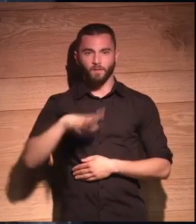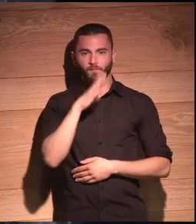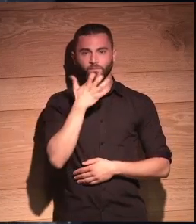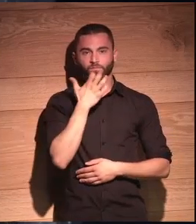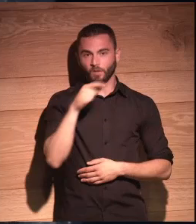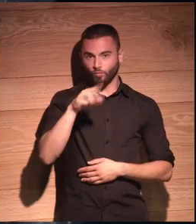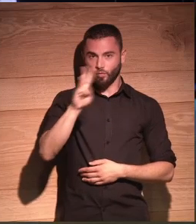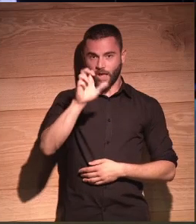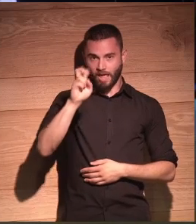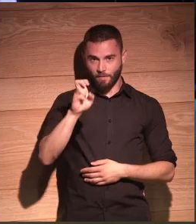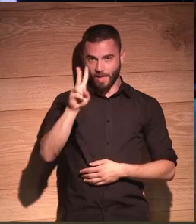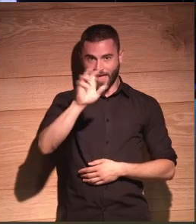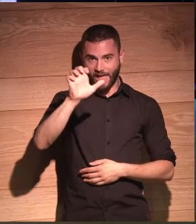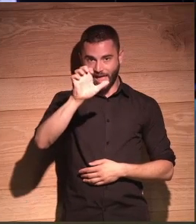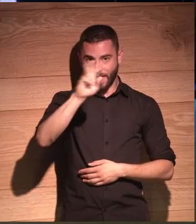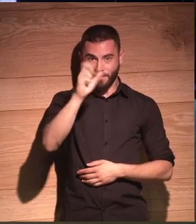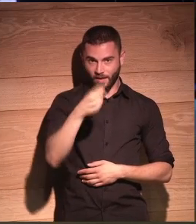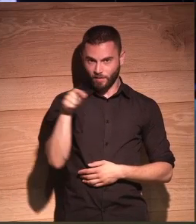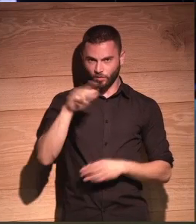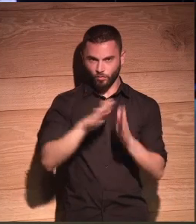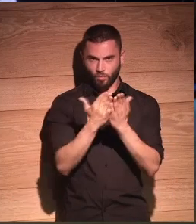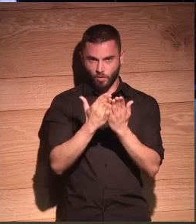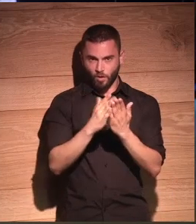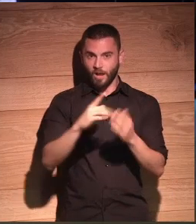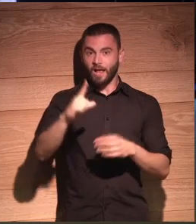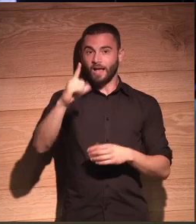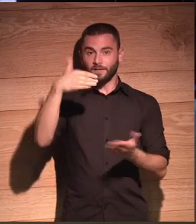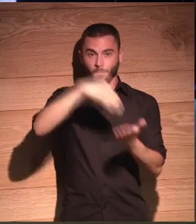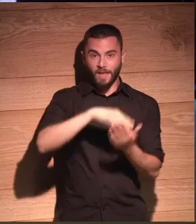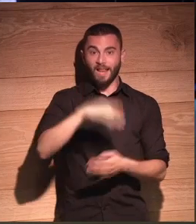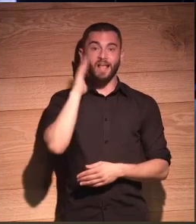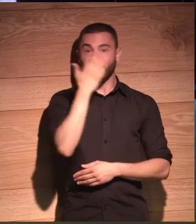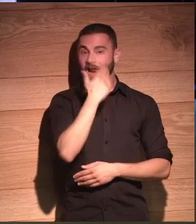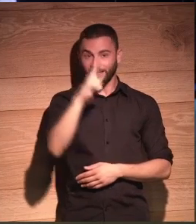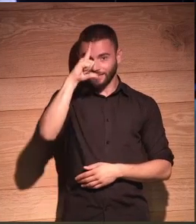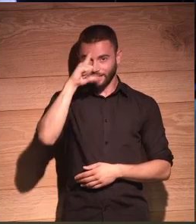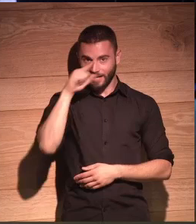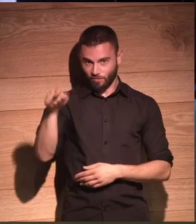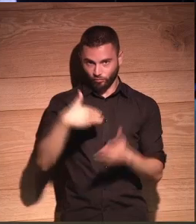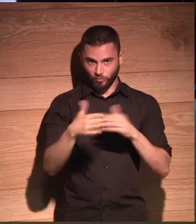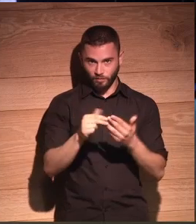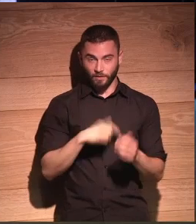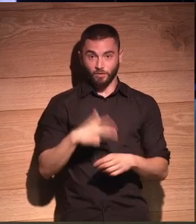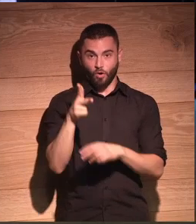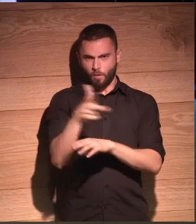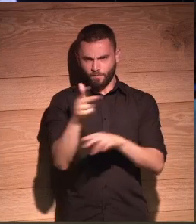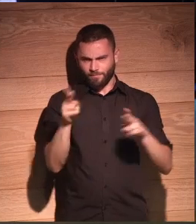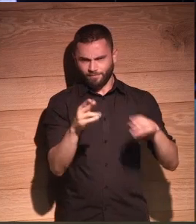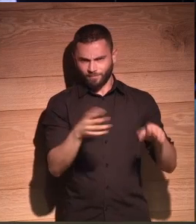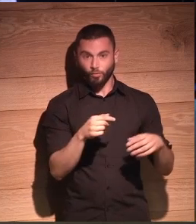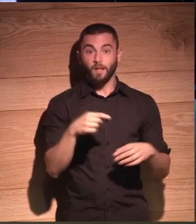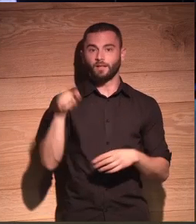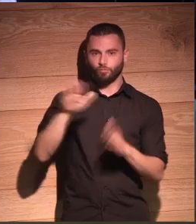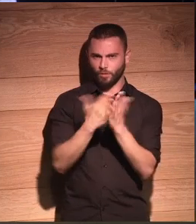Eva, tú que has escrito un libro, Las caras de la Luna, ¿Qué te sabes el título? Hombre, es mejor que el documental. ¿Qué